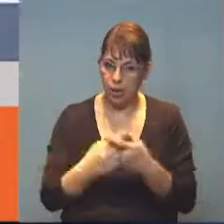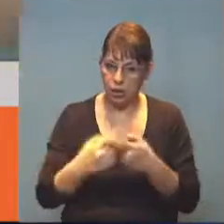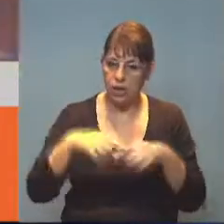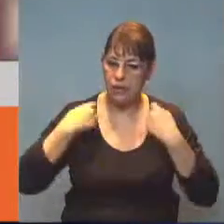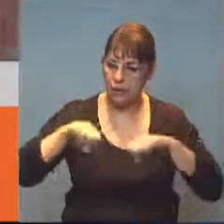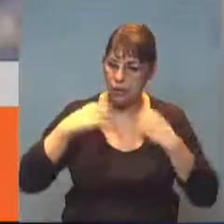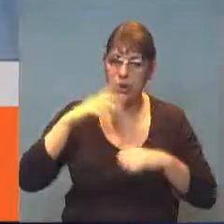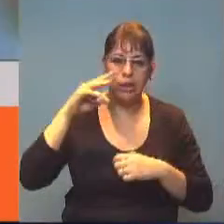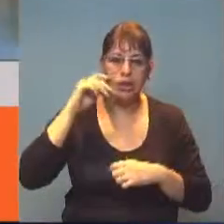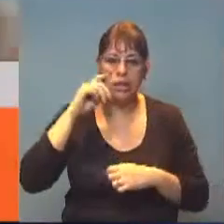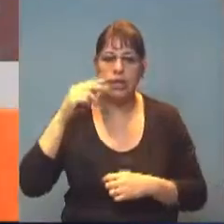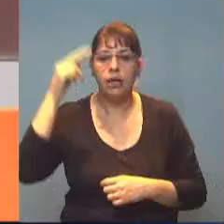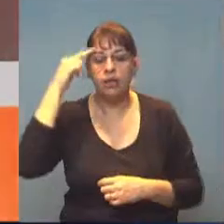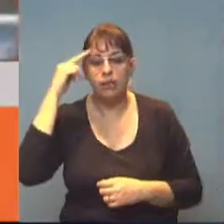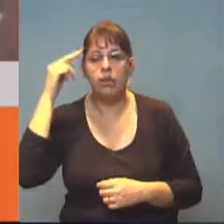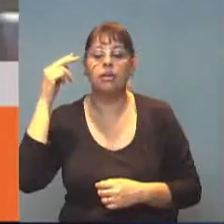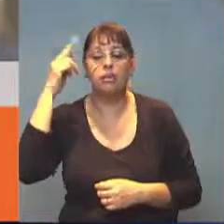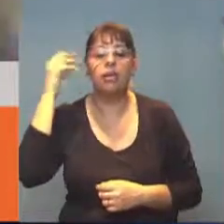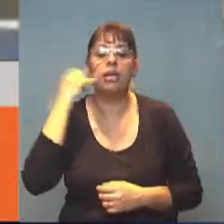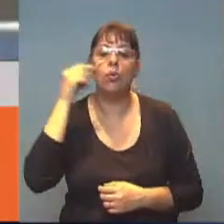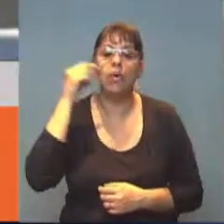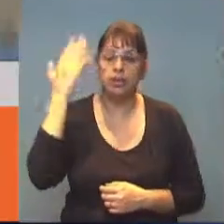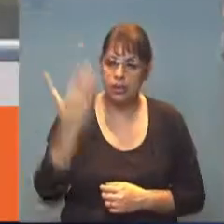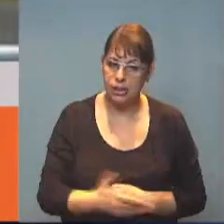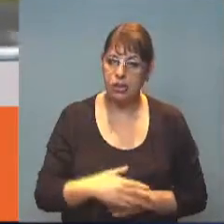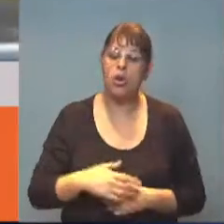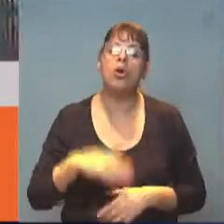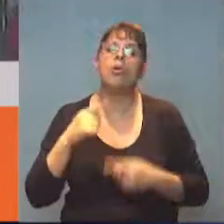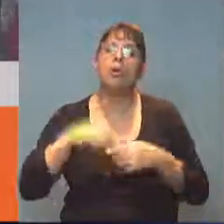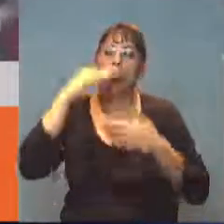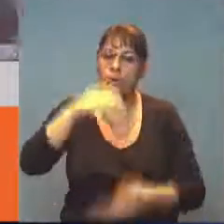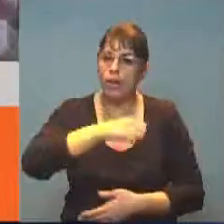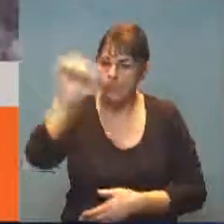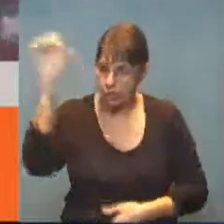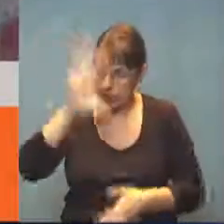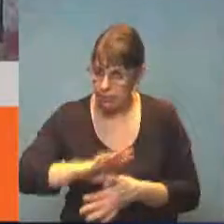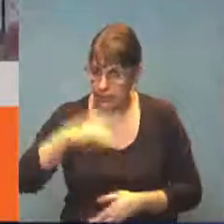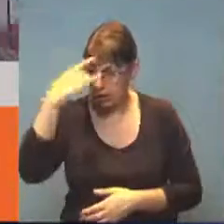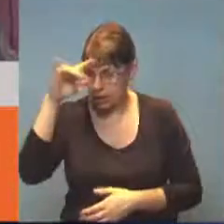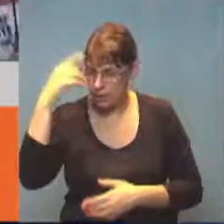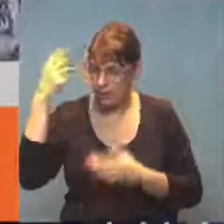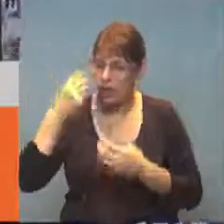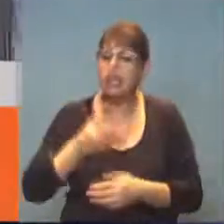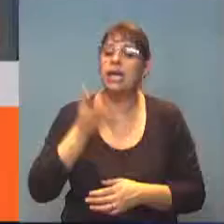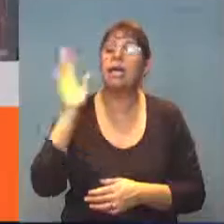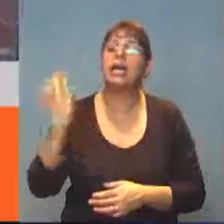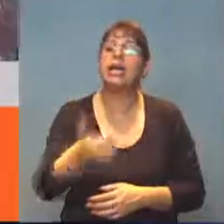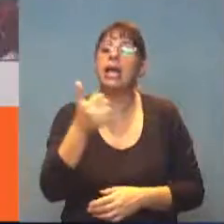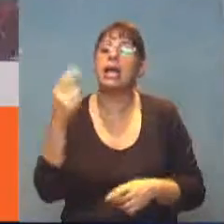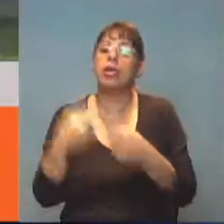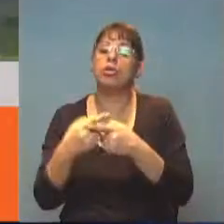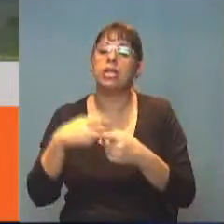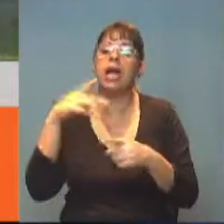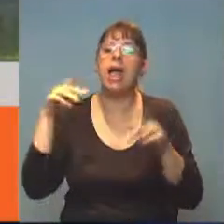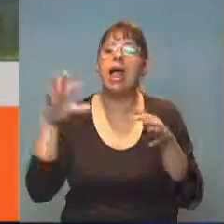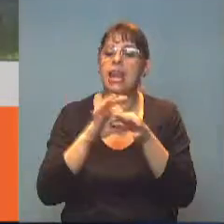Deportes Iquique a las 21:45 en el Libertadores de América. El rojo, que viene de dejar en el camino a Alianza Lima, buscará